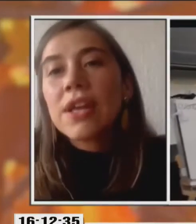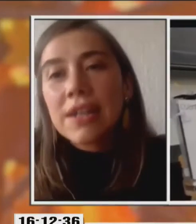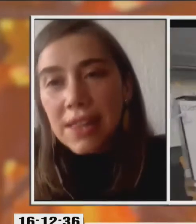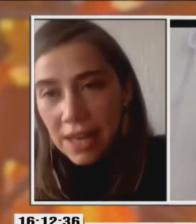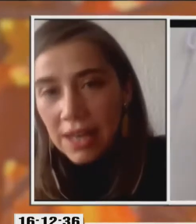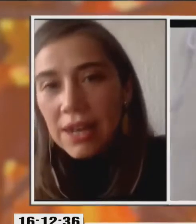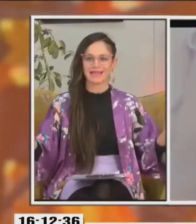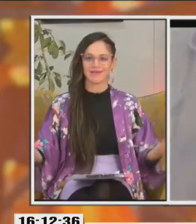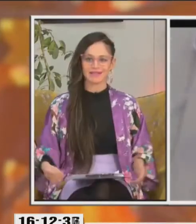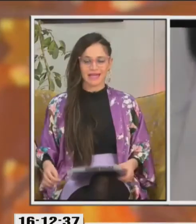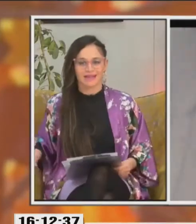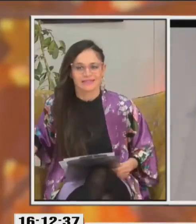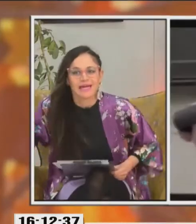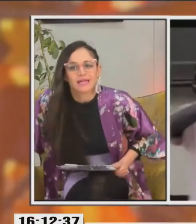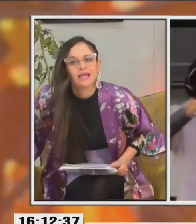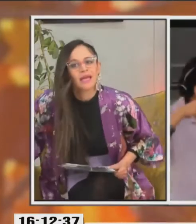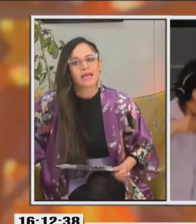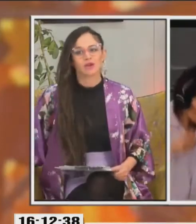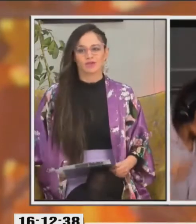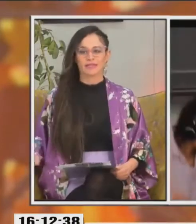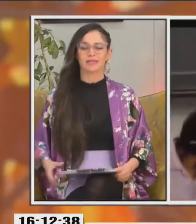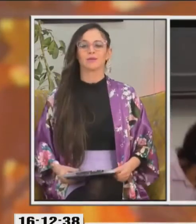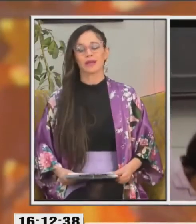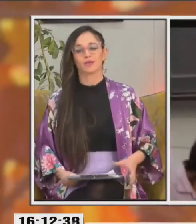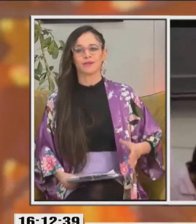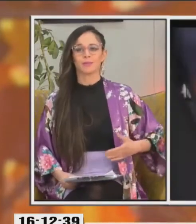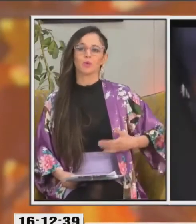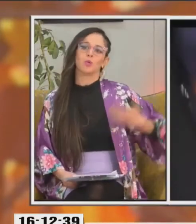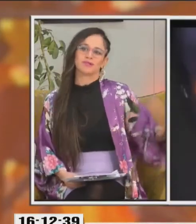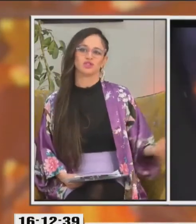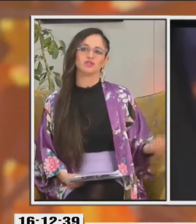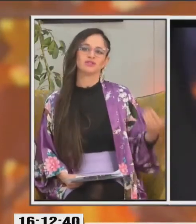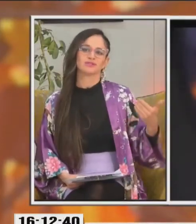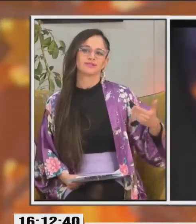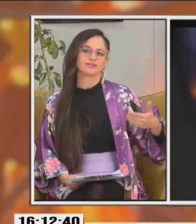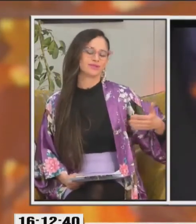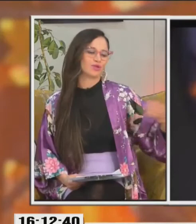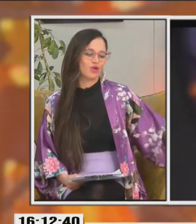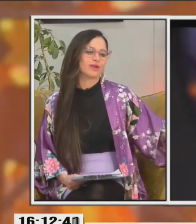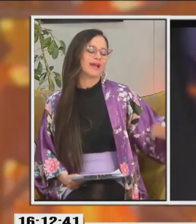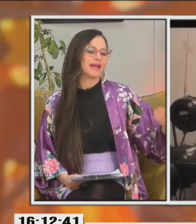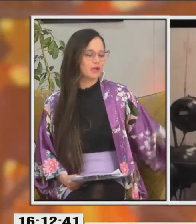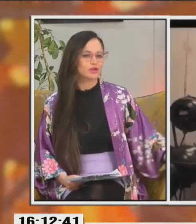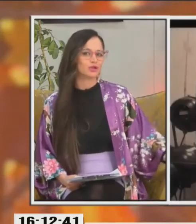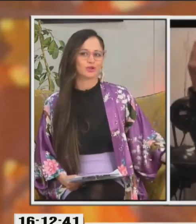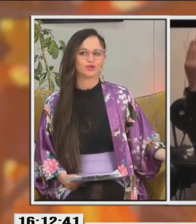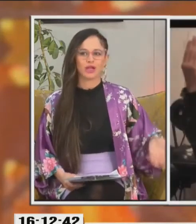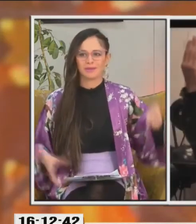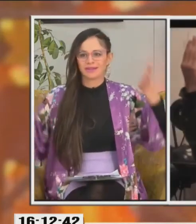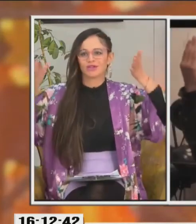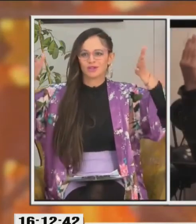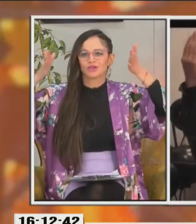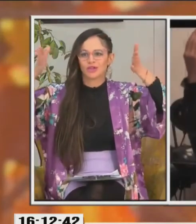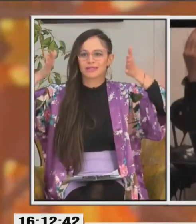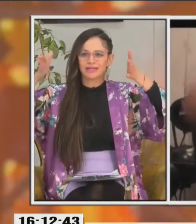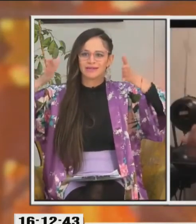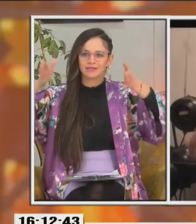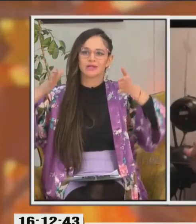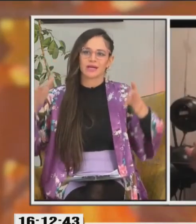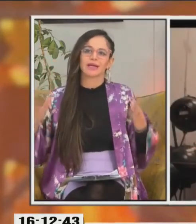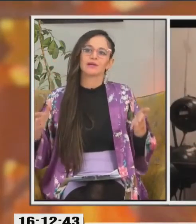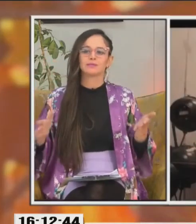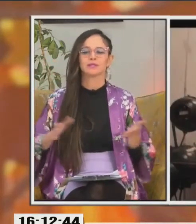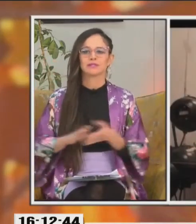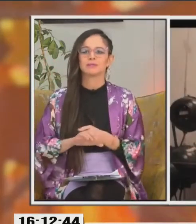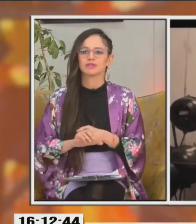necesidad de abrazar y de estar en constante preocupación con el otro, no solamente con este caballito